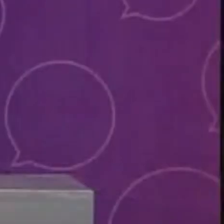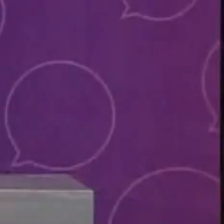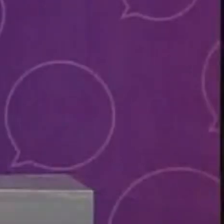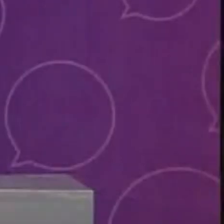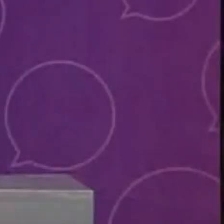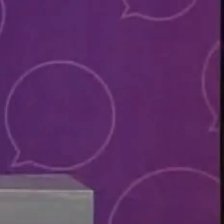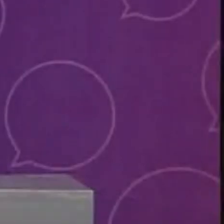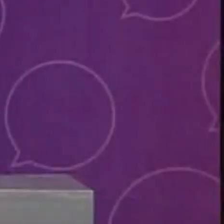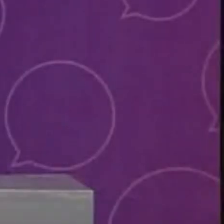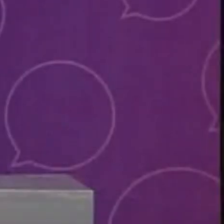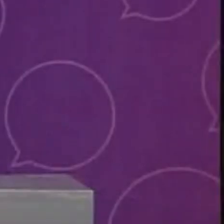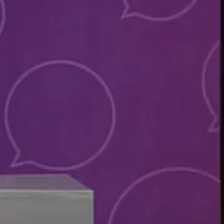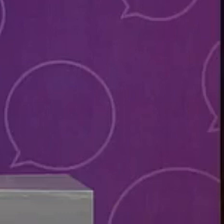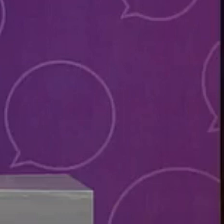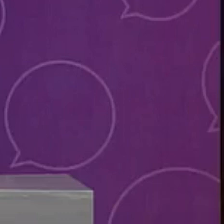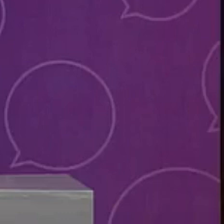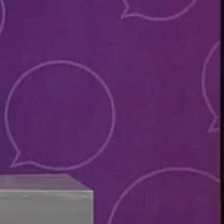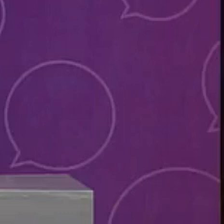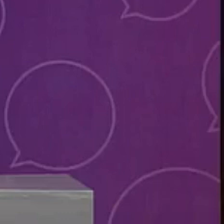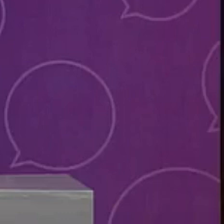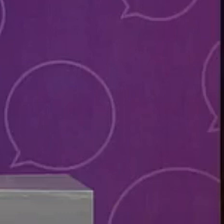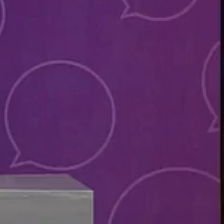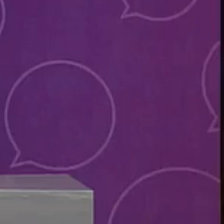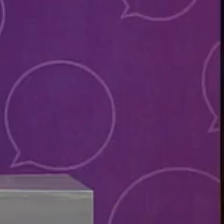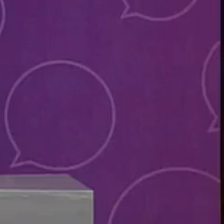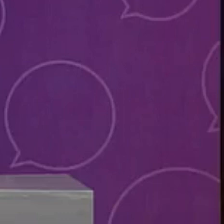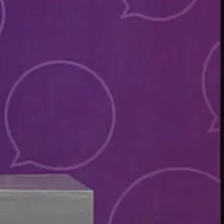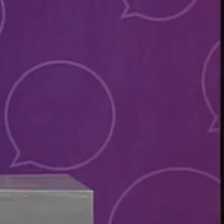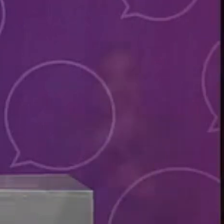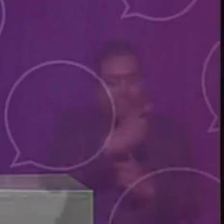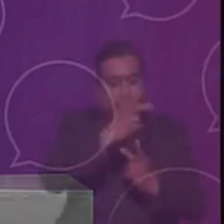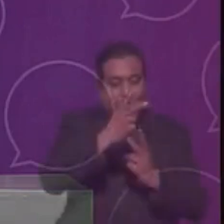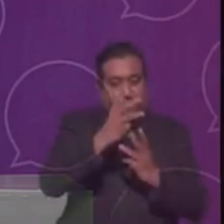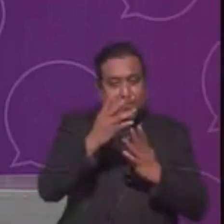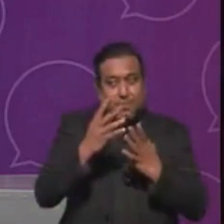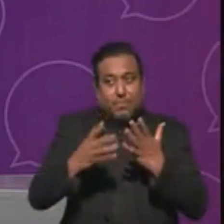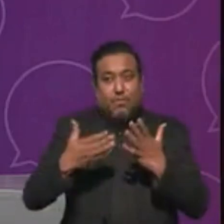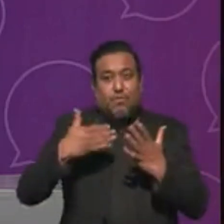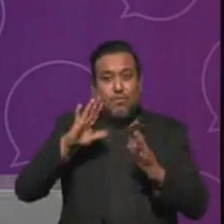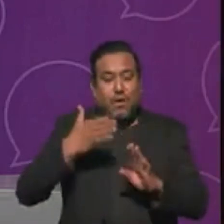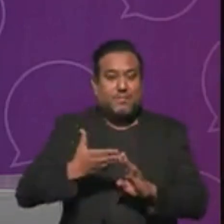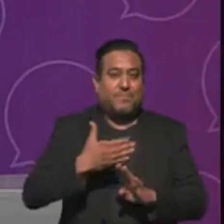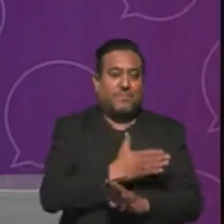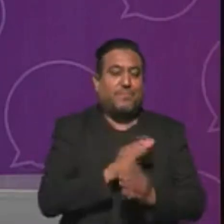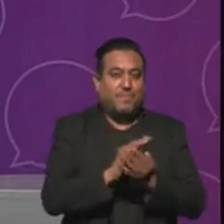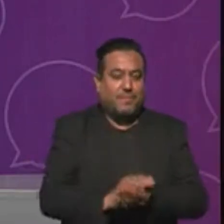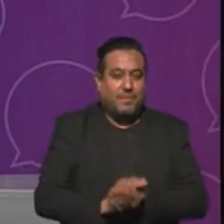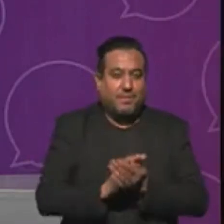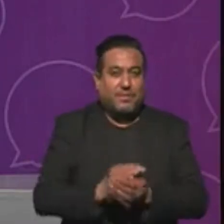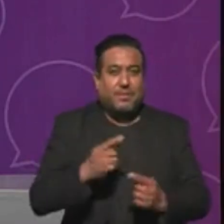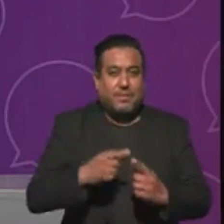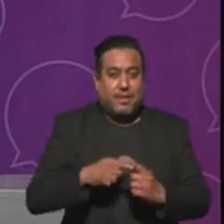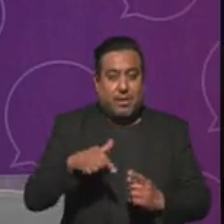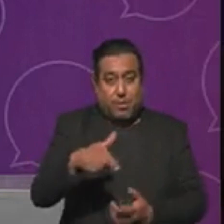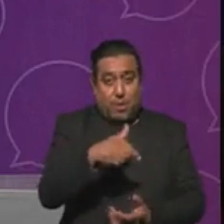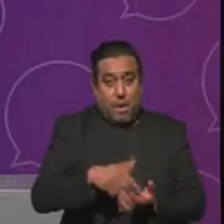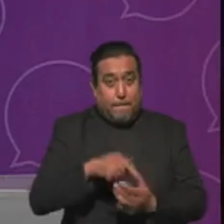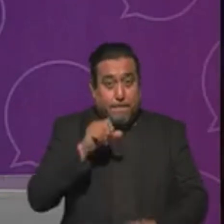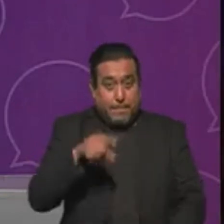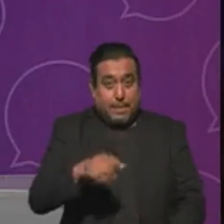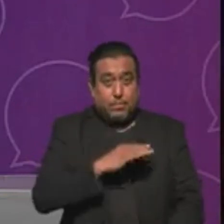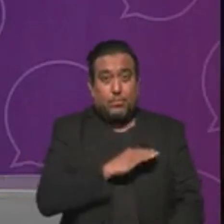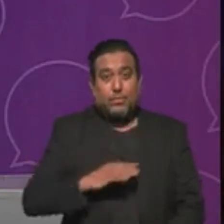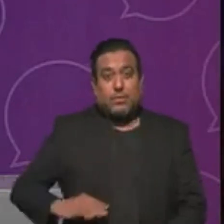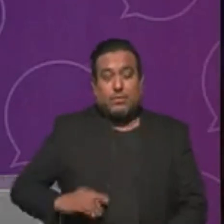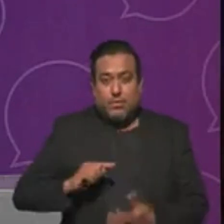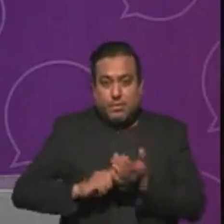final la intervención y el acomodo de los candidatos es el resultado del sorteo llevado a cabo por el consejo electoral municipal